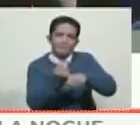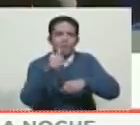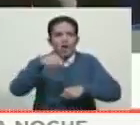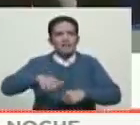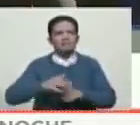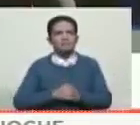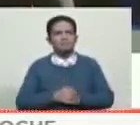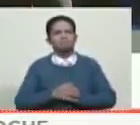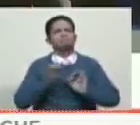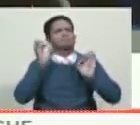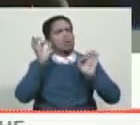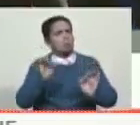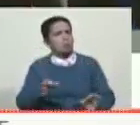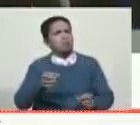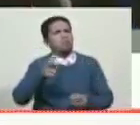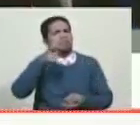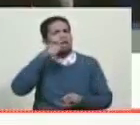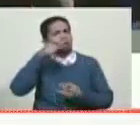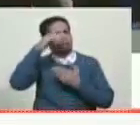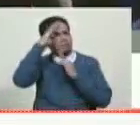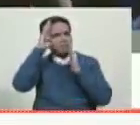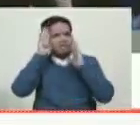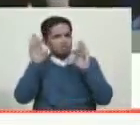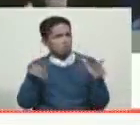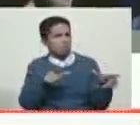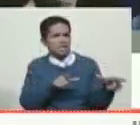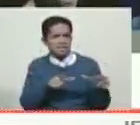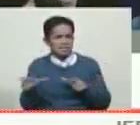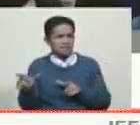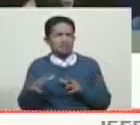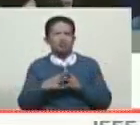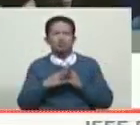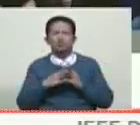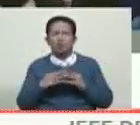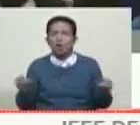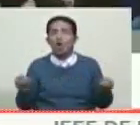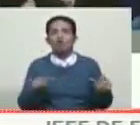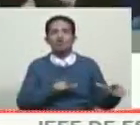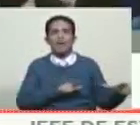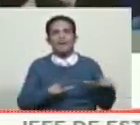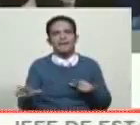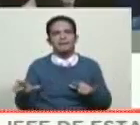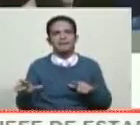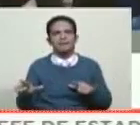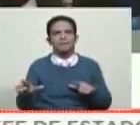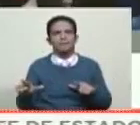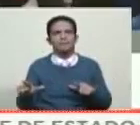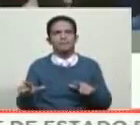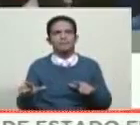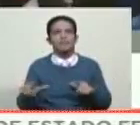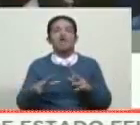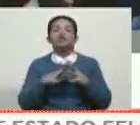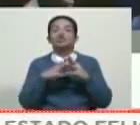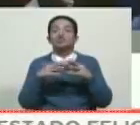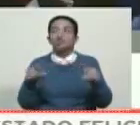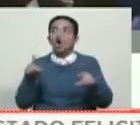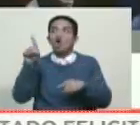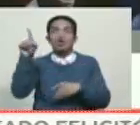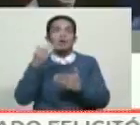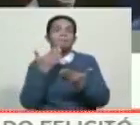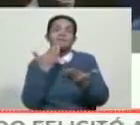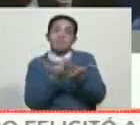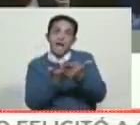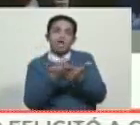Con seguridad, todas las atenciones listas, preparadas. Todo lo que pidieron fue